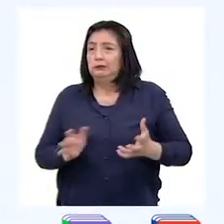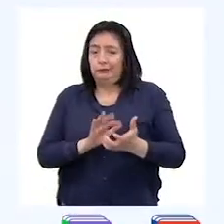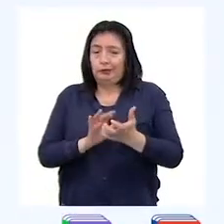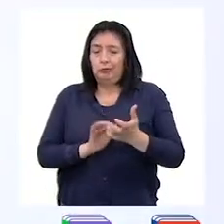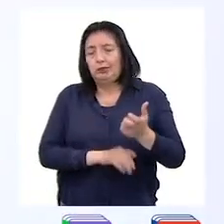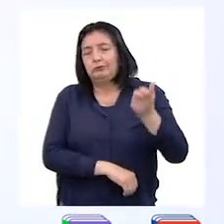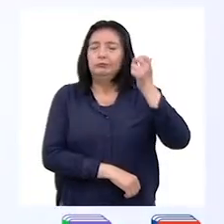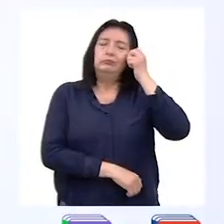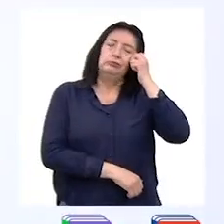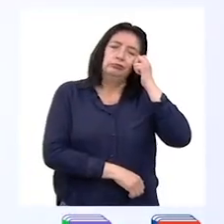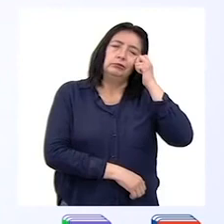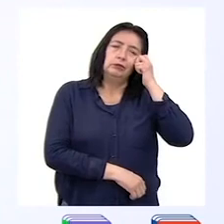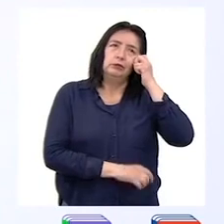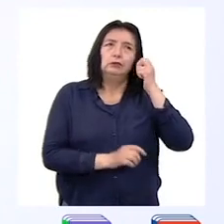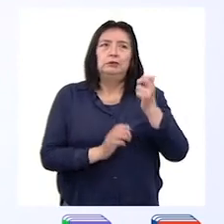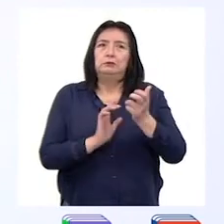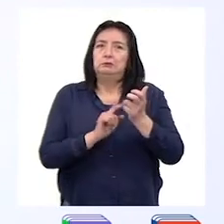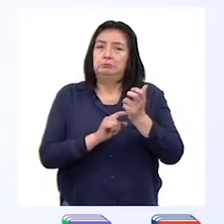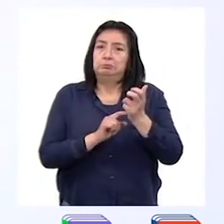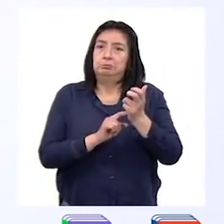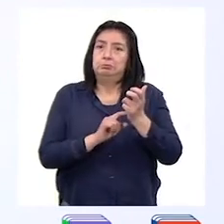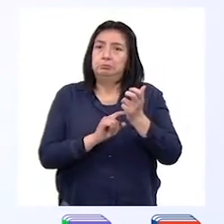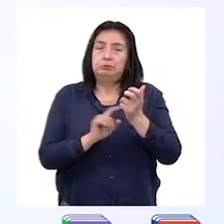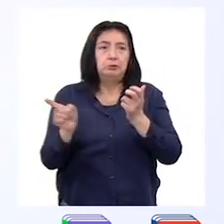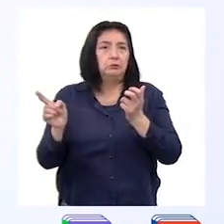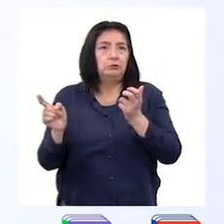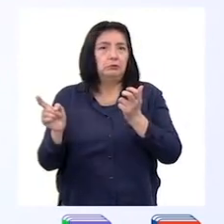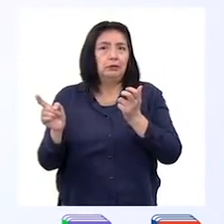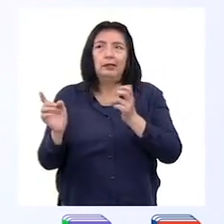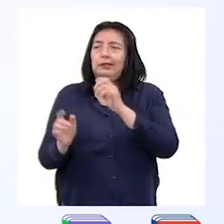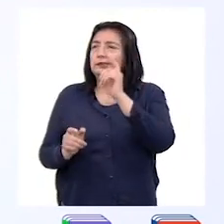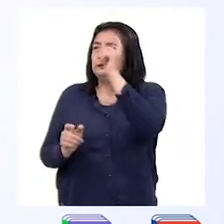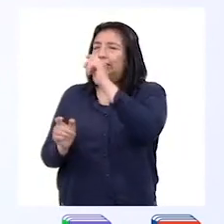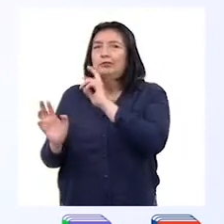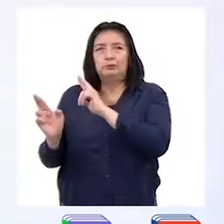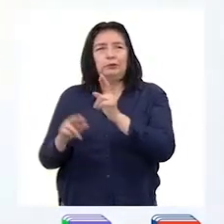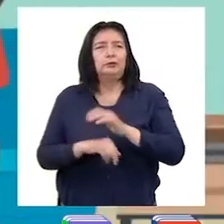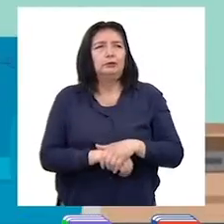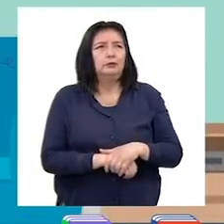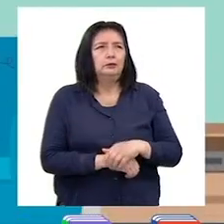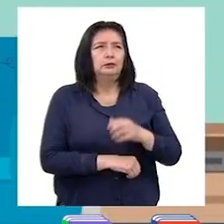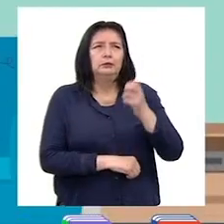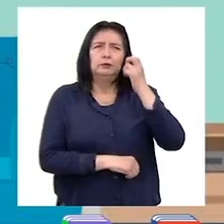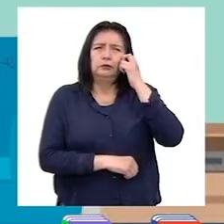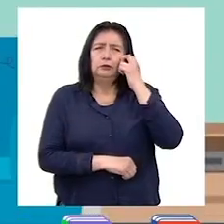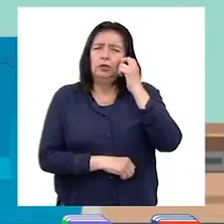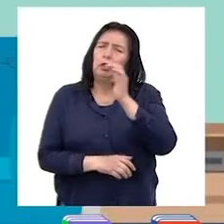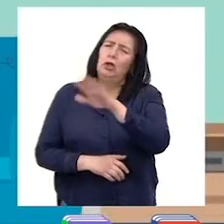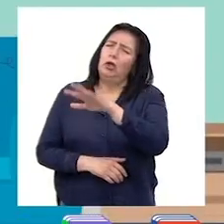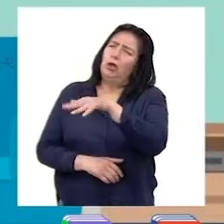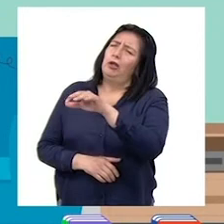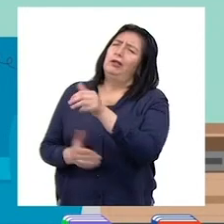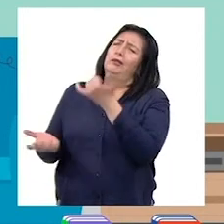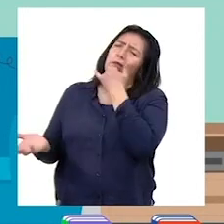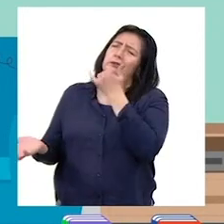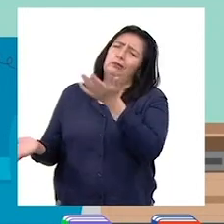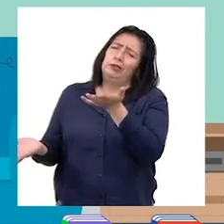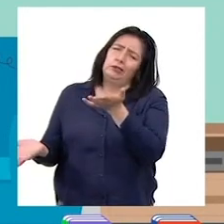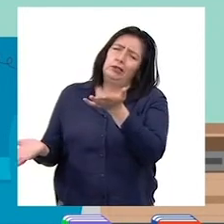el celular y no timbró ni 2 veces cuando su tío contestó. ¡Aló, Juanita! ¿Qué